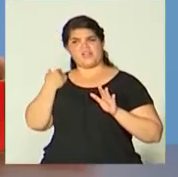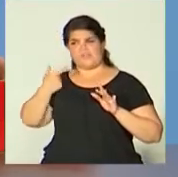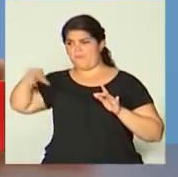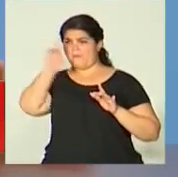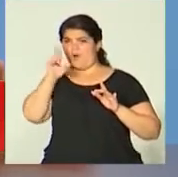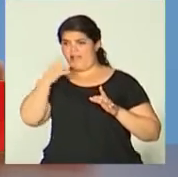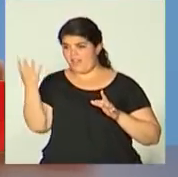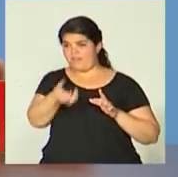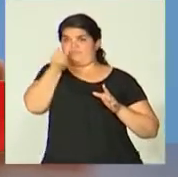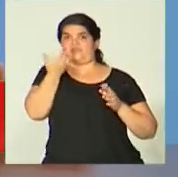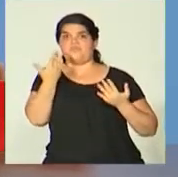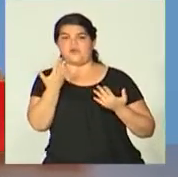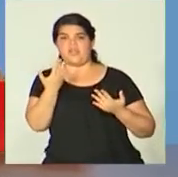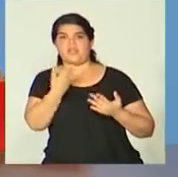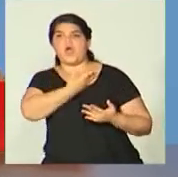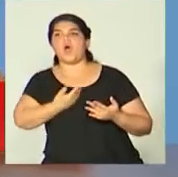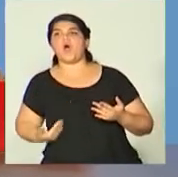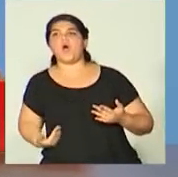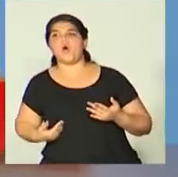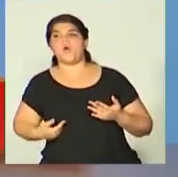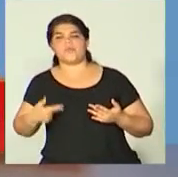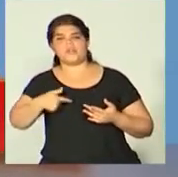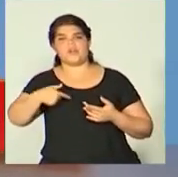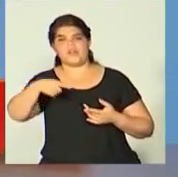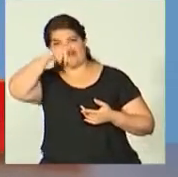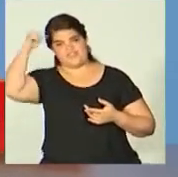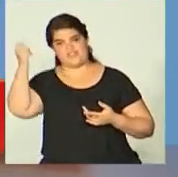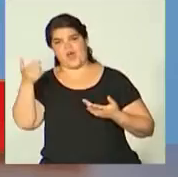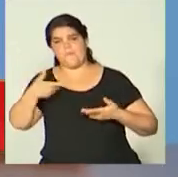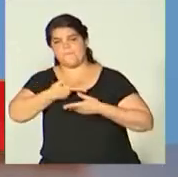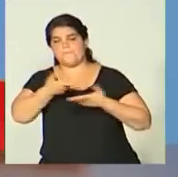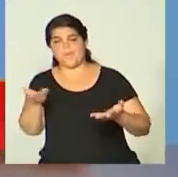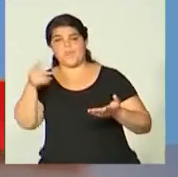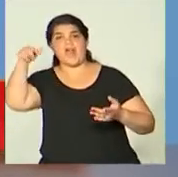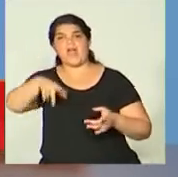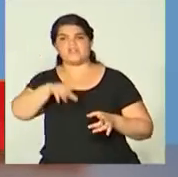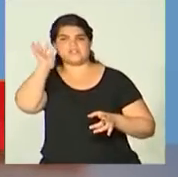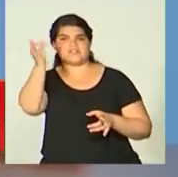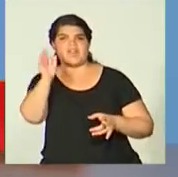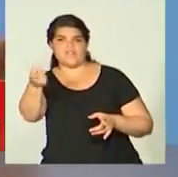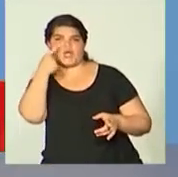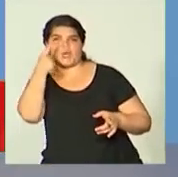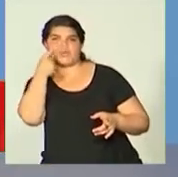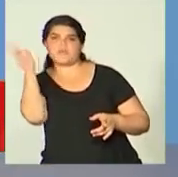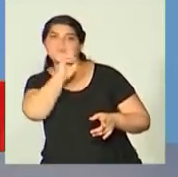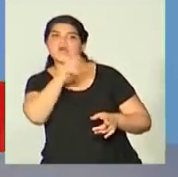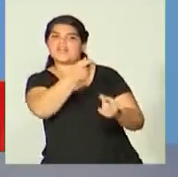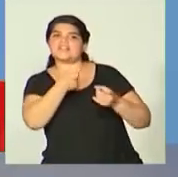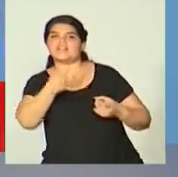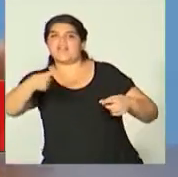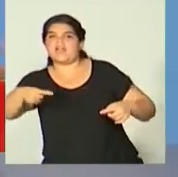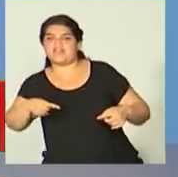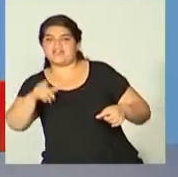las mujeres de la mano de un gobierno nacional y popular que toma digamos las demandas las necesidades de las mujeres en esa ley